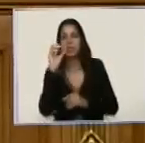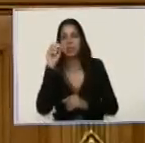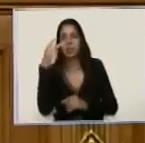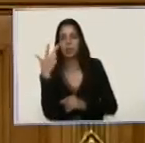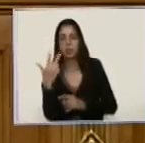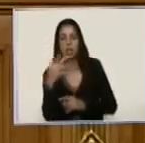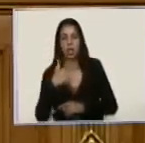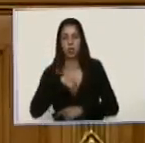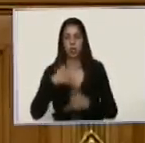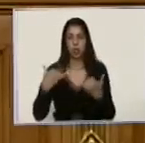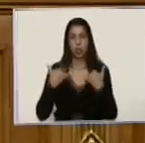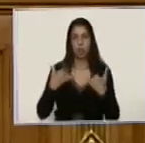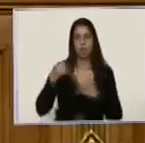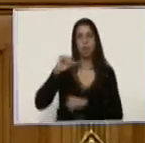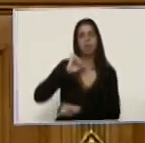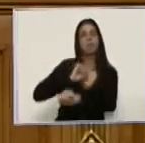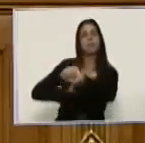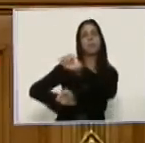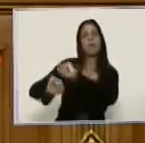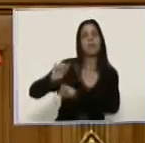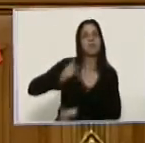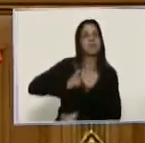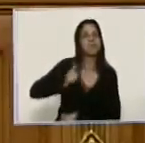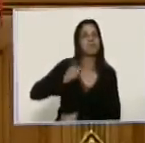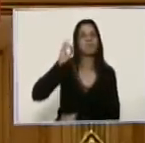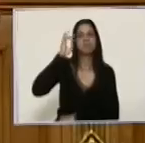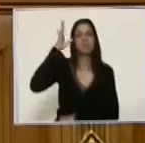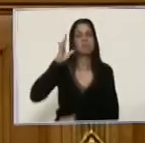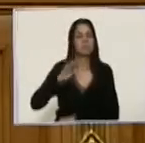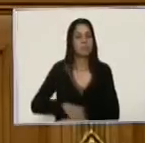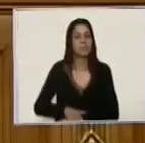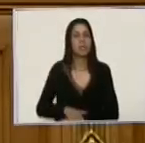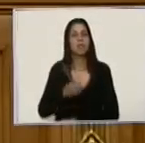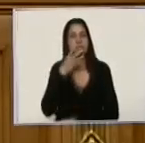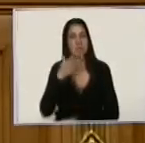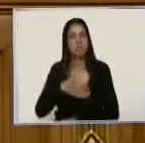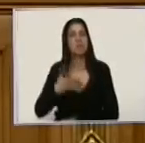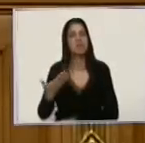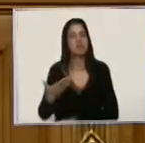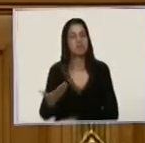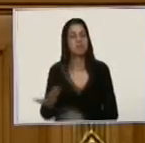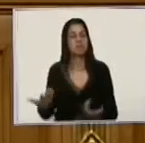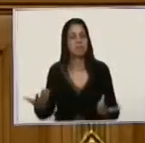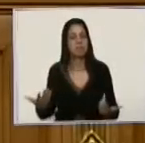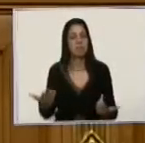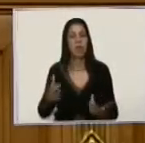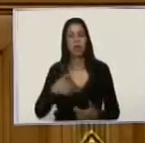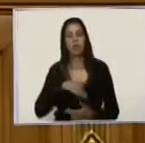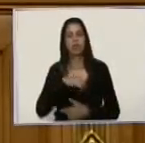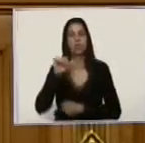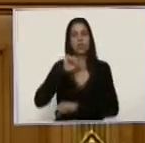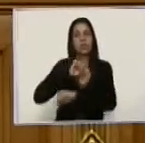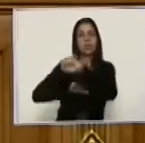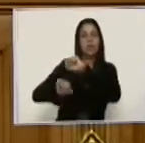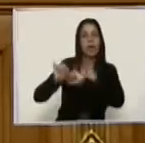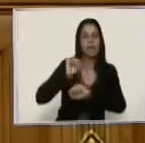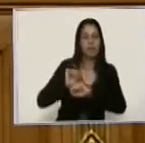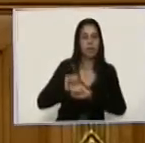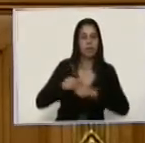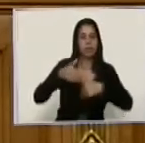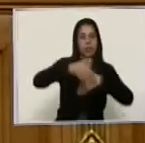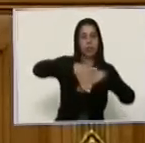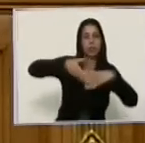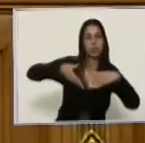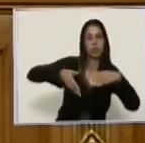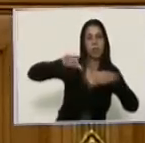defendernos nosotros mismos militarmente, viable. Es viable. Hay que poner todas las defensas donde está la infraestructura